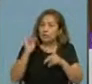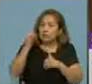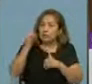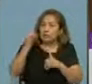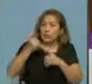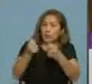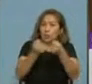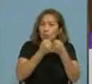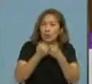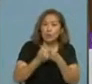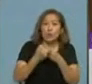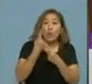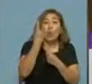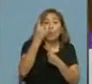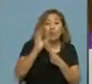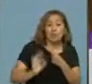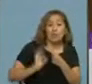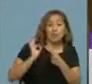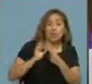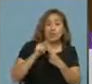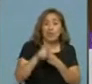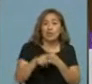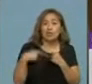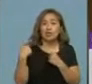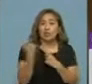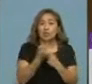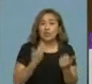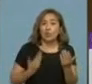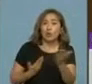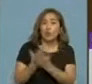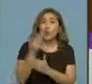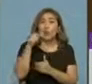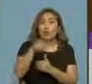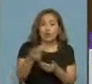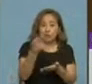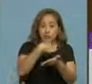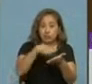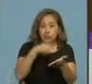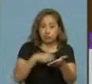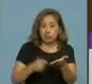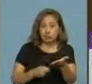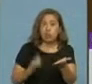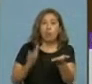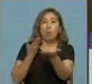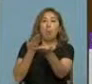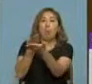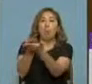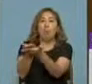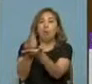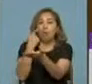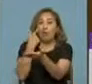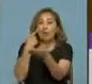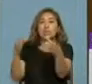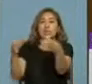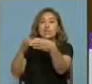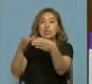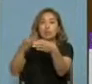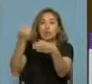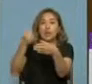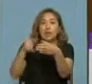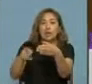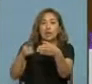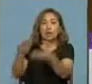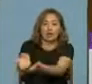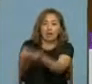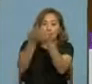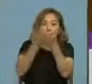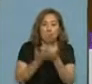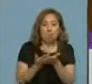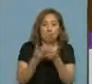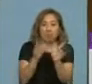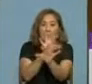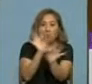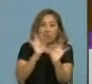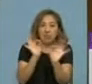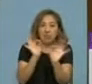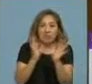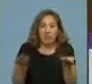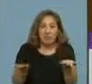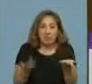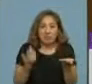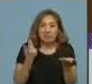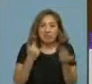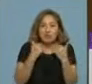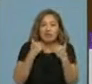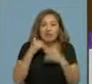había pasado un año, nosotros habíamos mandado el acuerdo por escrito, vía Cancillería, en reuniones que tuvimos, y el acuerdo no aparecía.